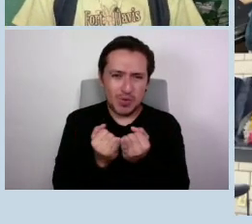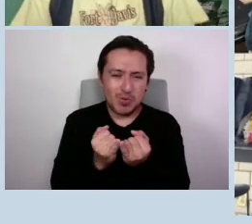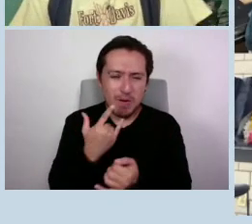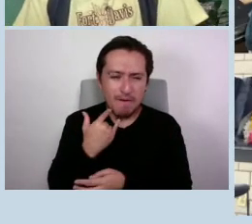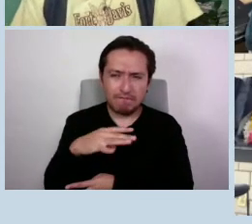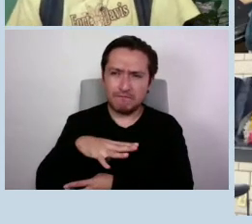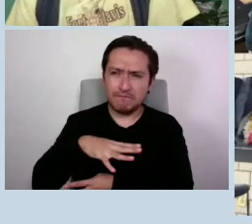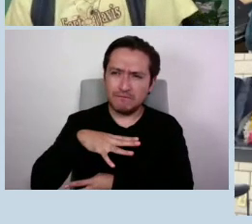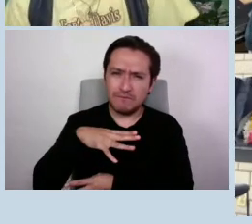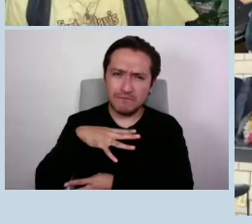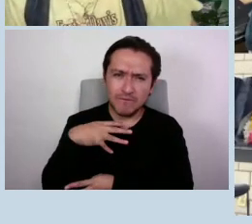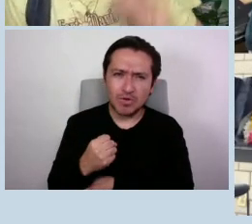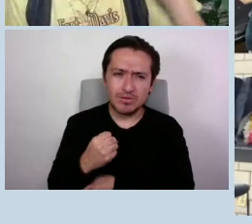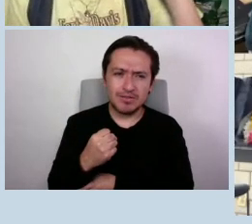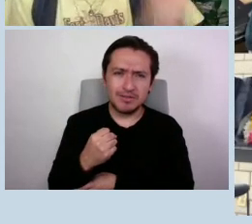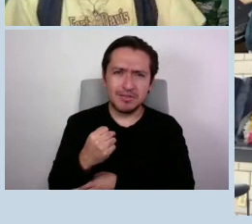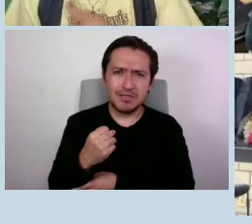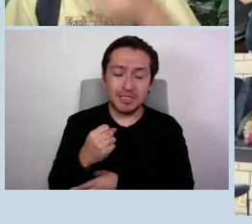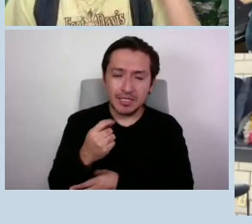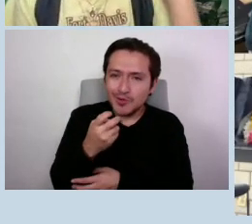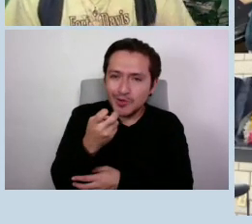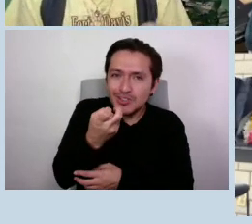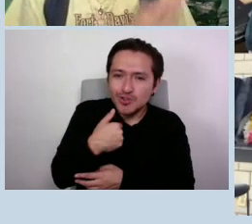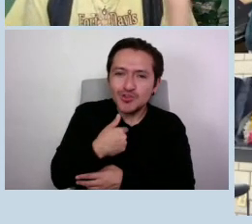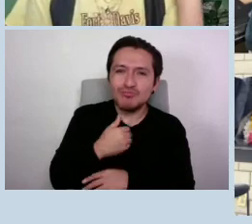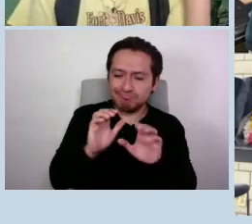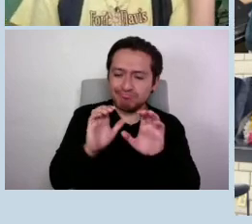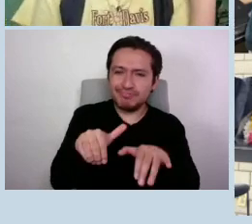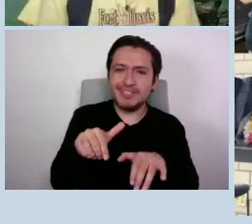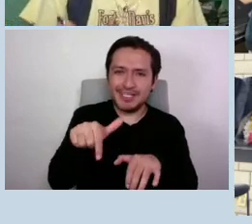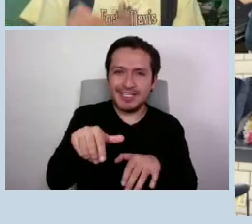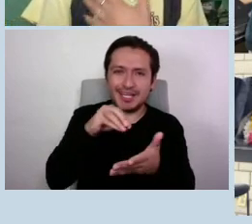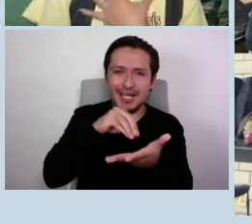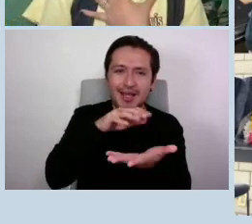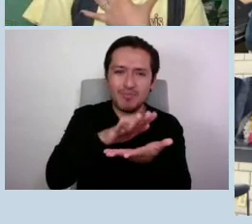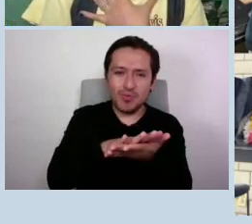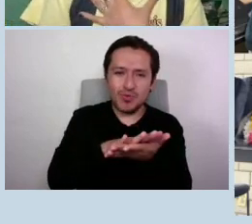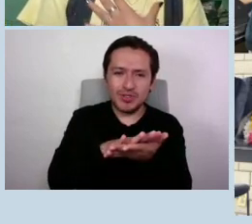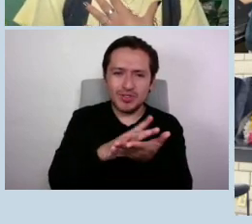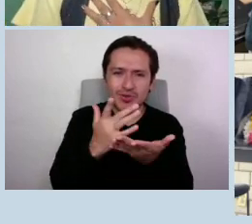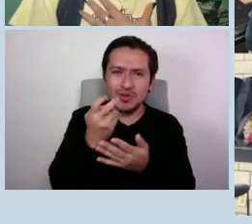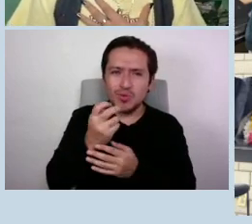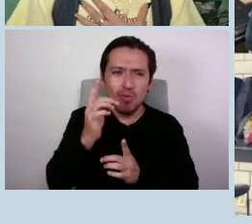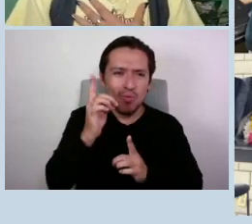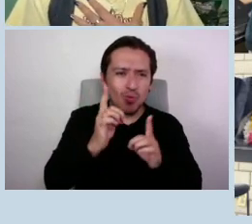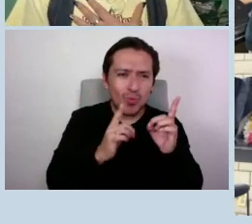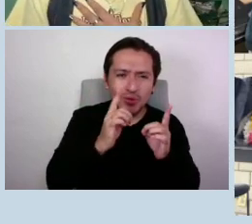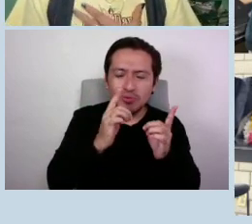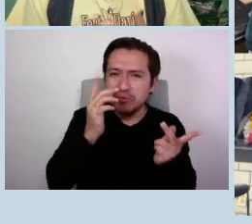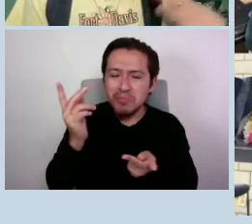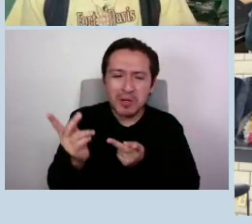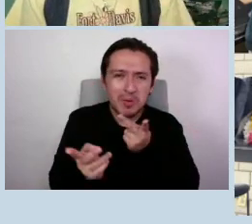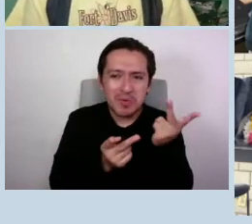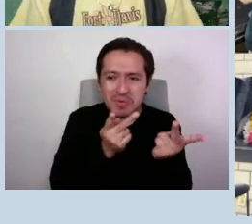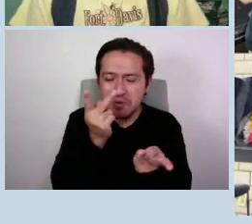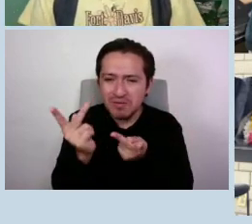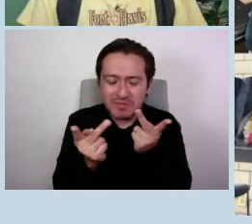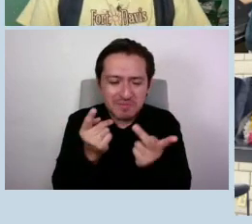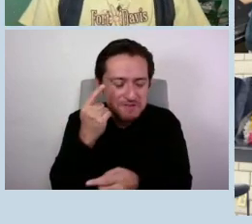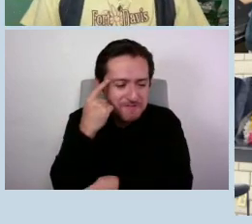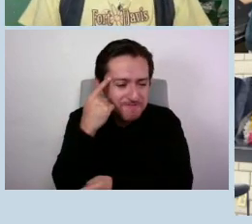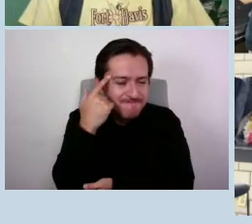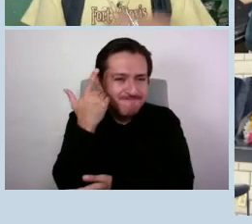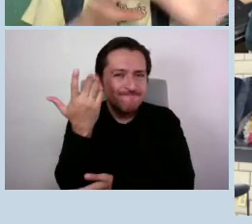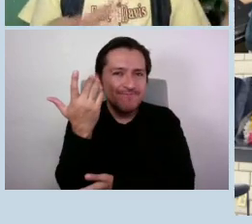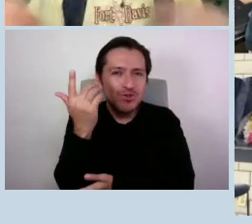así entre apuntes con esa Euforia con esa emoción con esas múltiples preguntas e y en el momento en el que yo